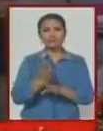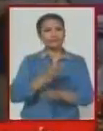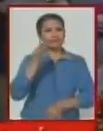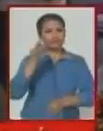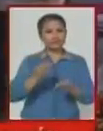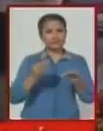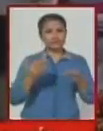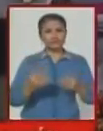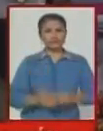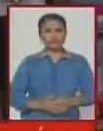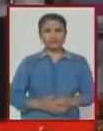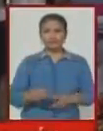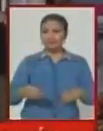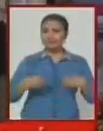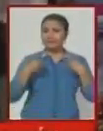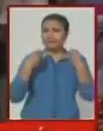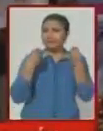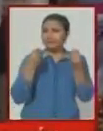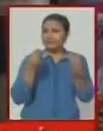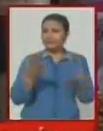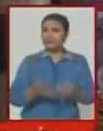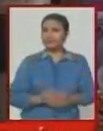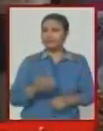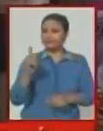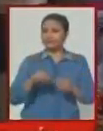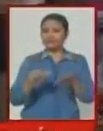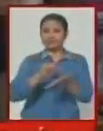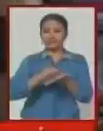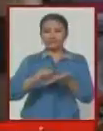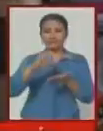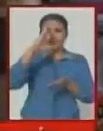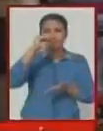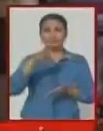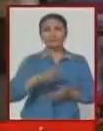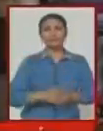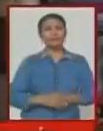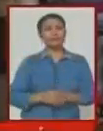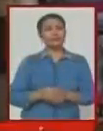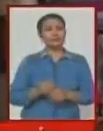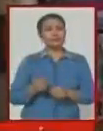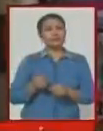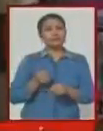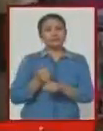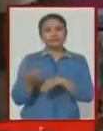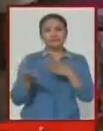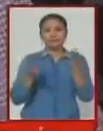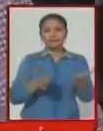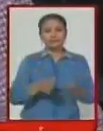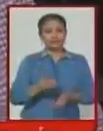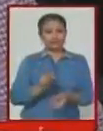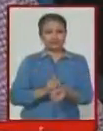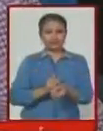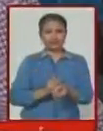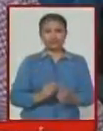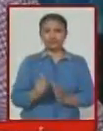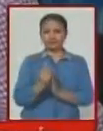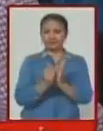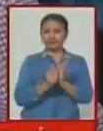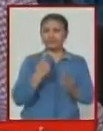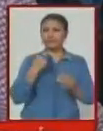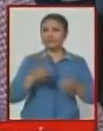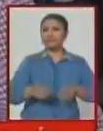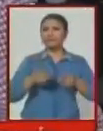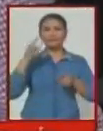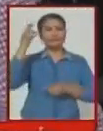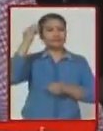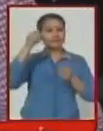hubiese dado de que no se opera a este niño y se que le cause la muerte a manos también de esta señora. El jurista denunció que los